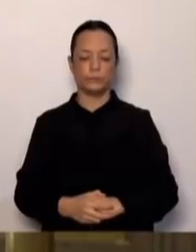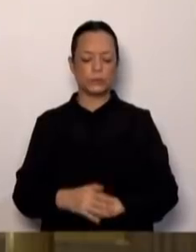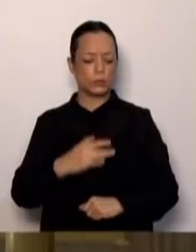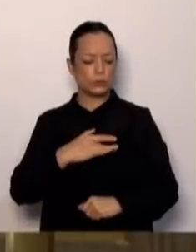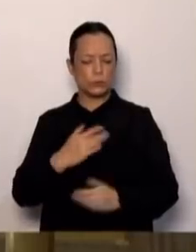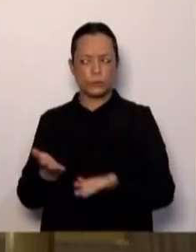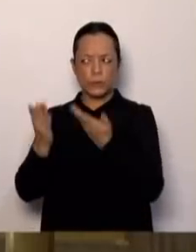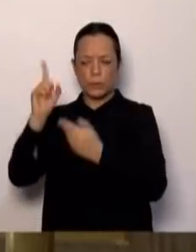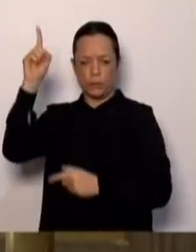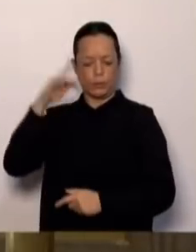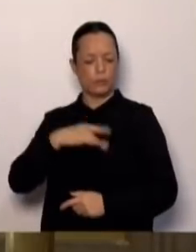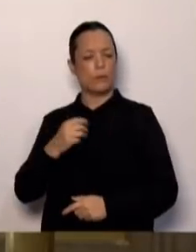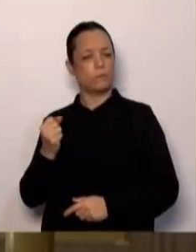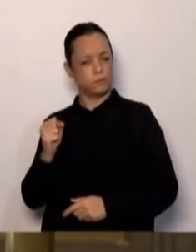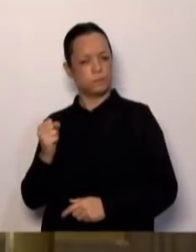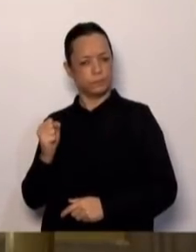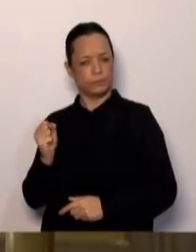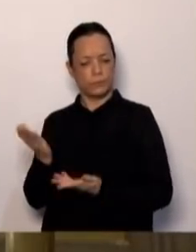Levantemos el corazón.